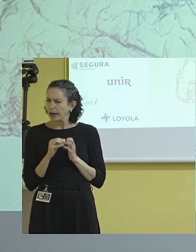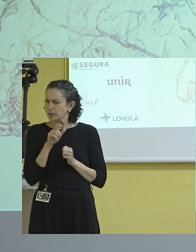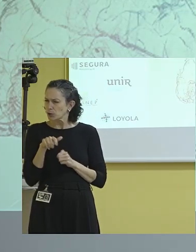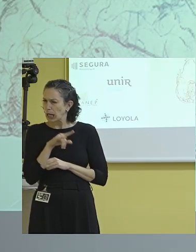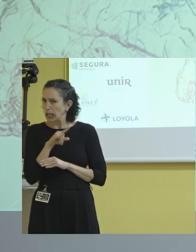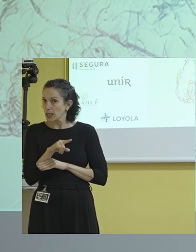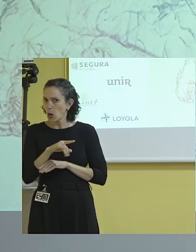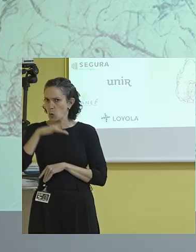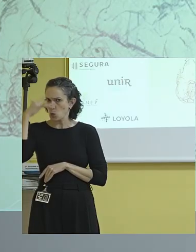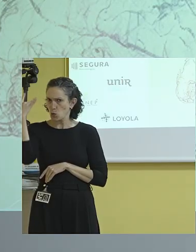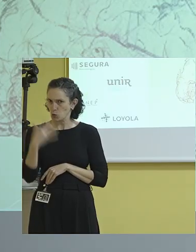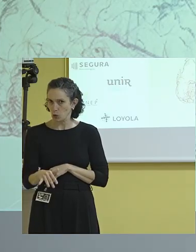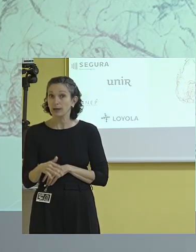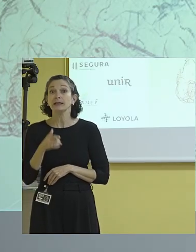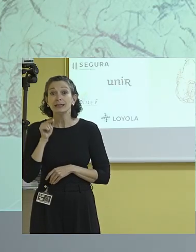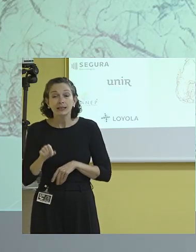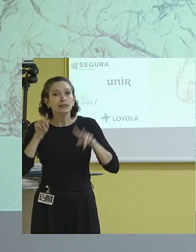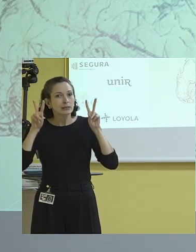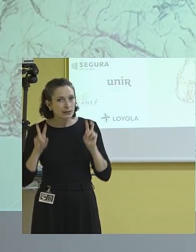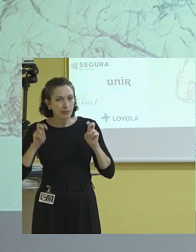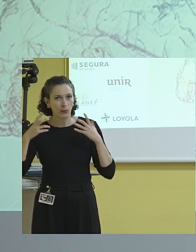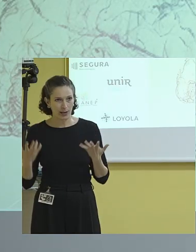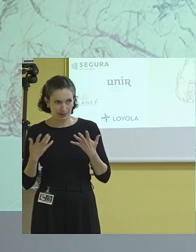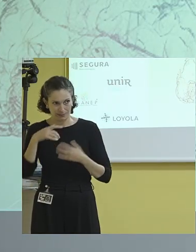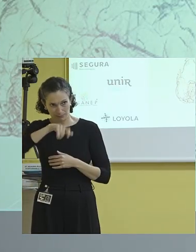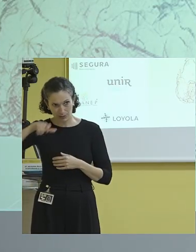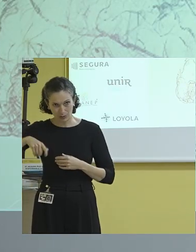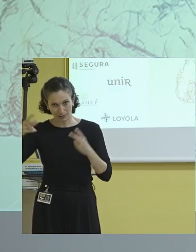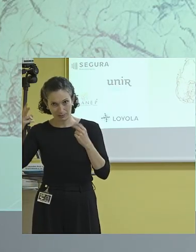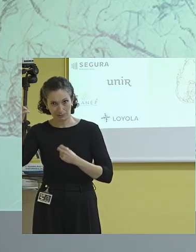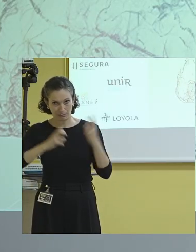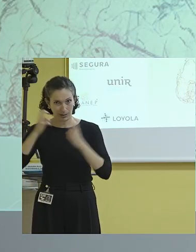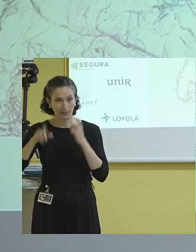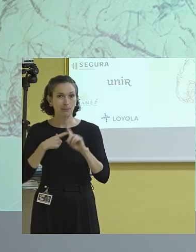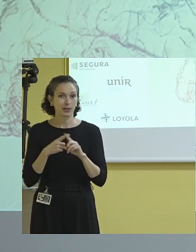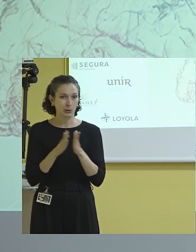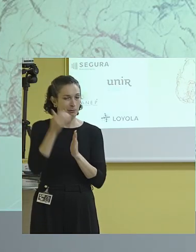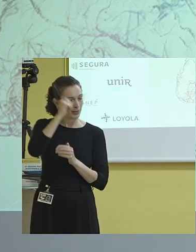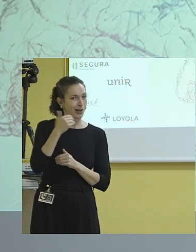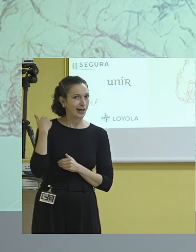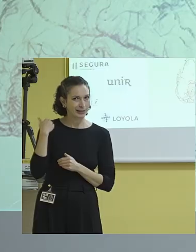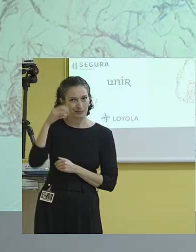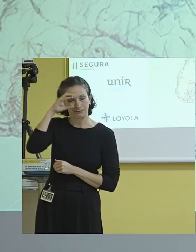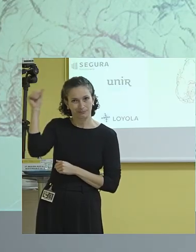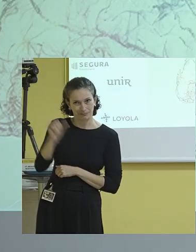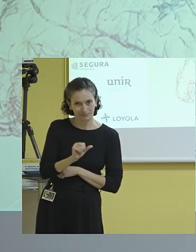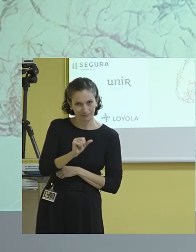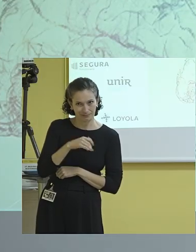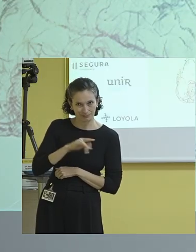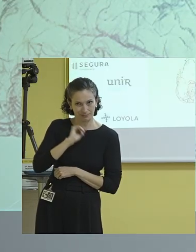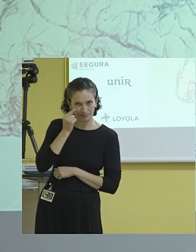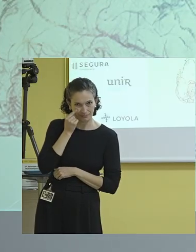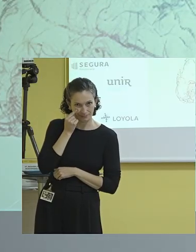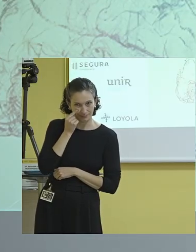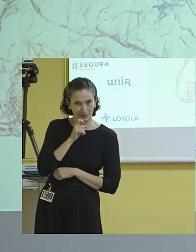Entonces, claro, ahí tenemos un tema que es el hecho de que a los que estéis aquí y después de escuchar a David ya habréis visto formas de detectarlo, os ha saltado las